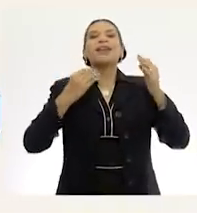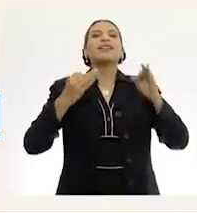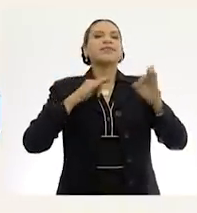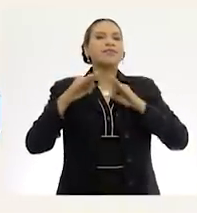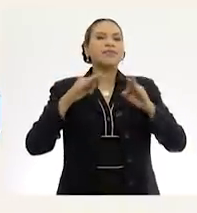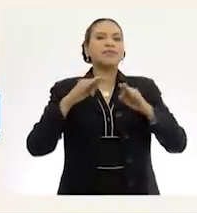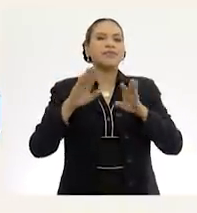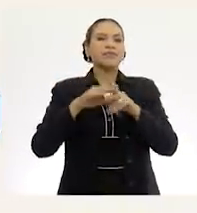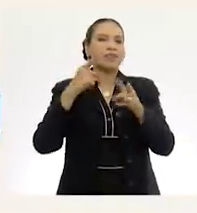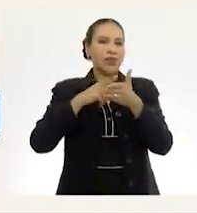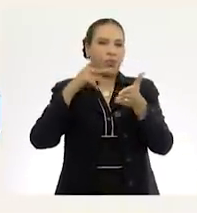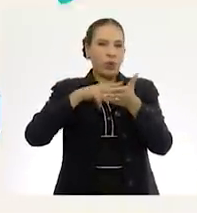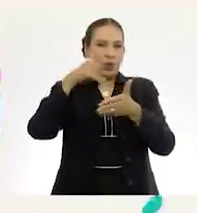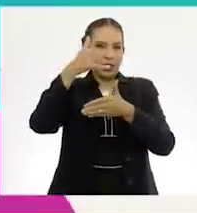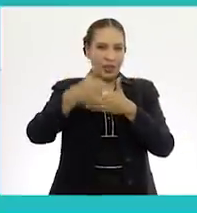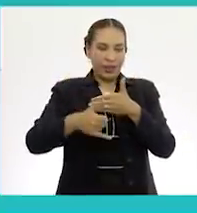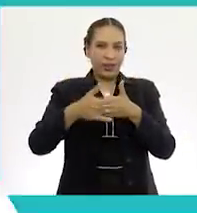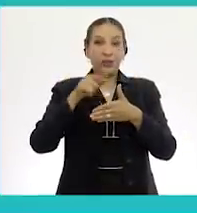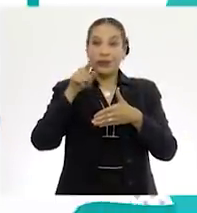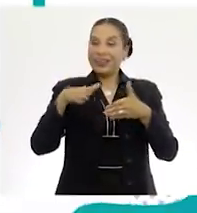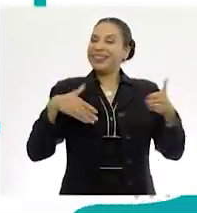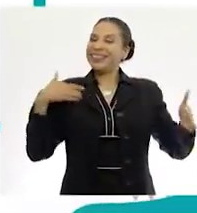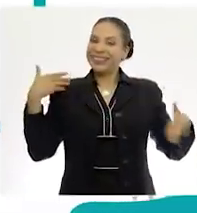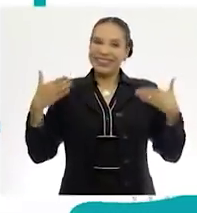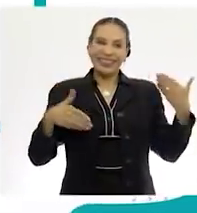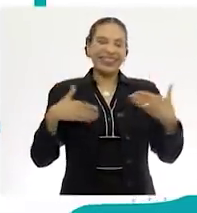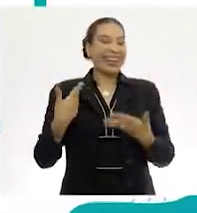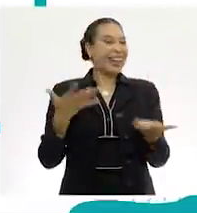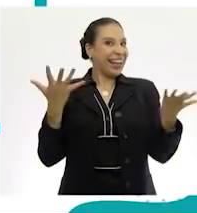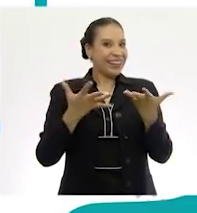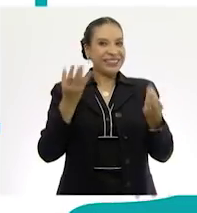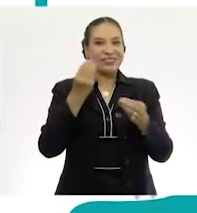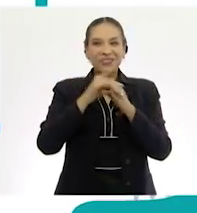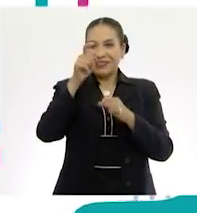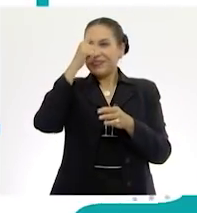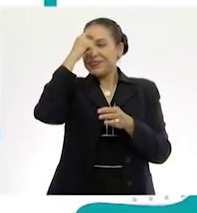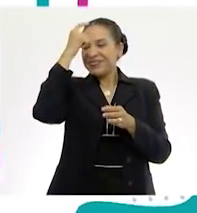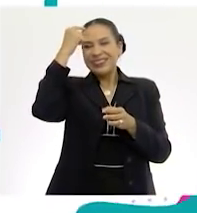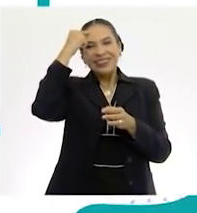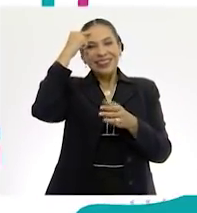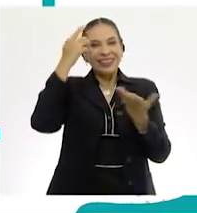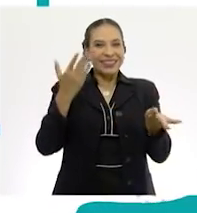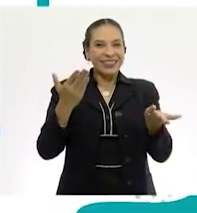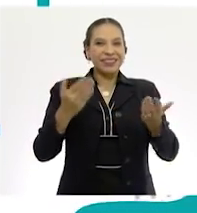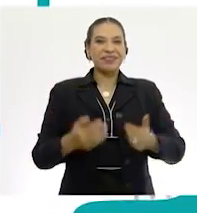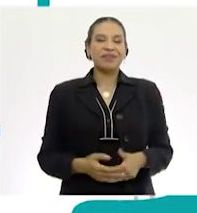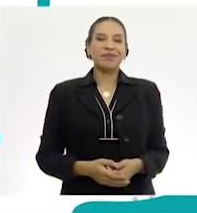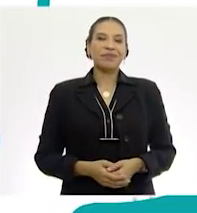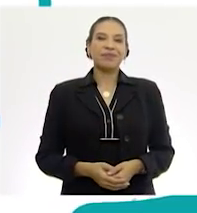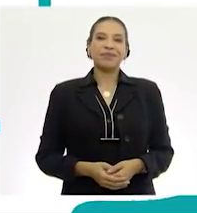trabajar por proyectos. Te divertirás y pondrás en acción tu creatividad.